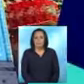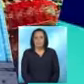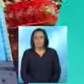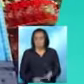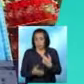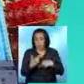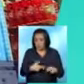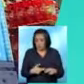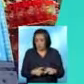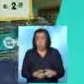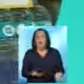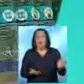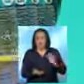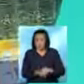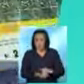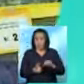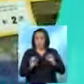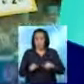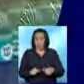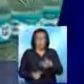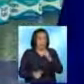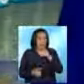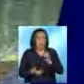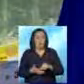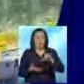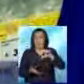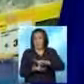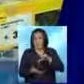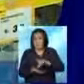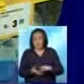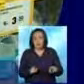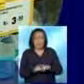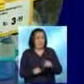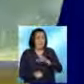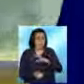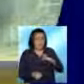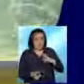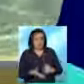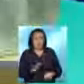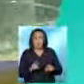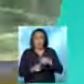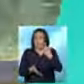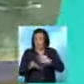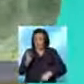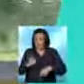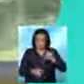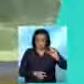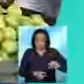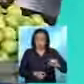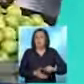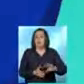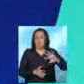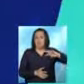Y al regresar, se restablece el servicio de agua en Lima y Callao. Y también baja el precio del limón.